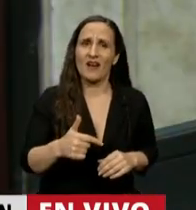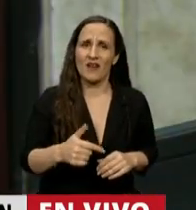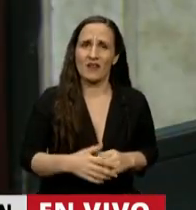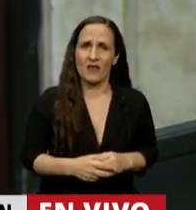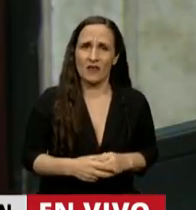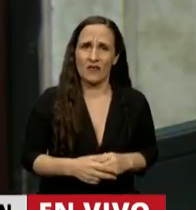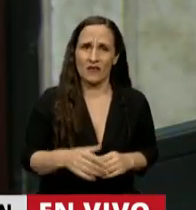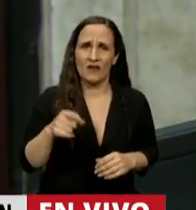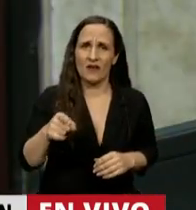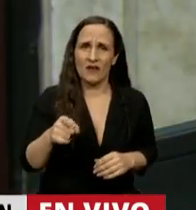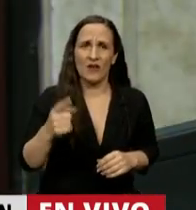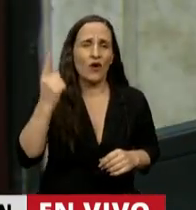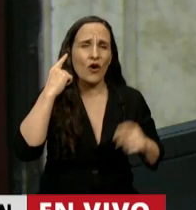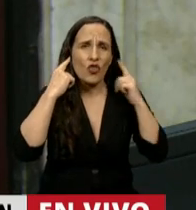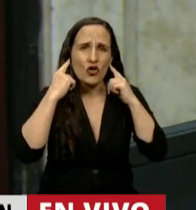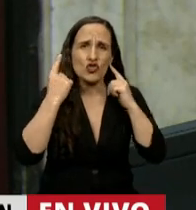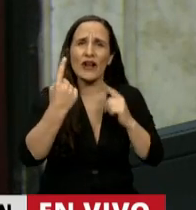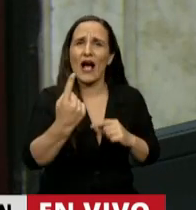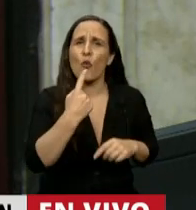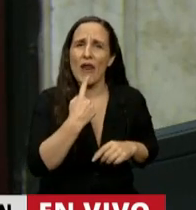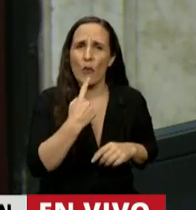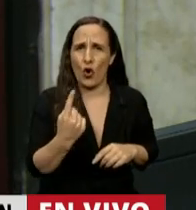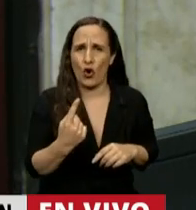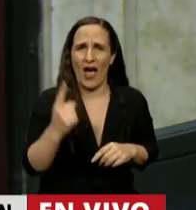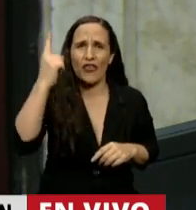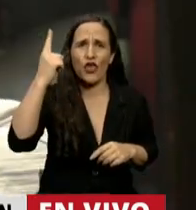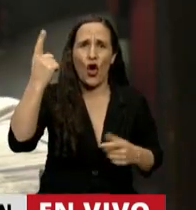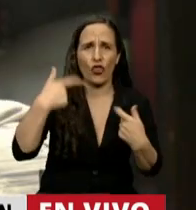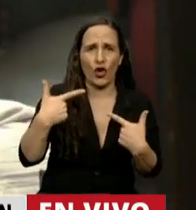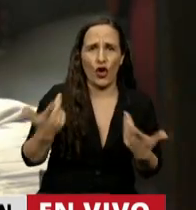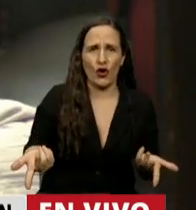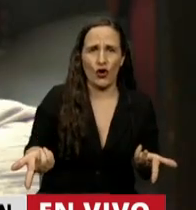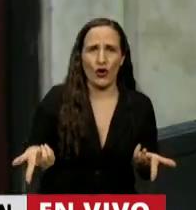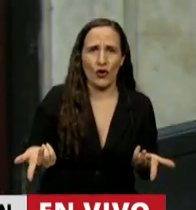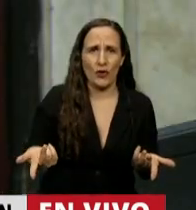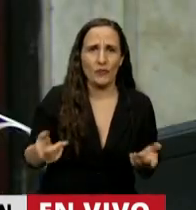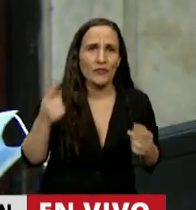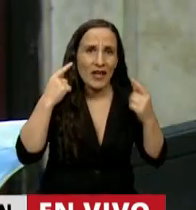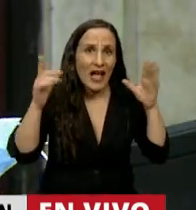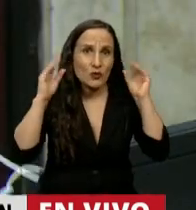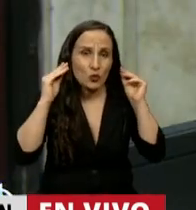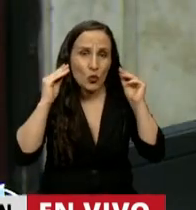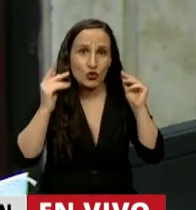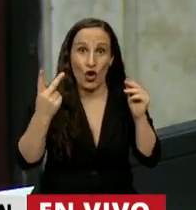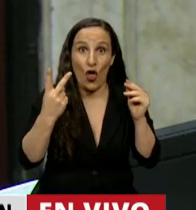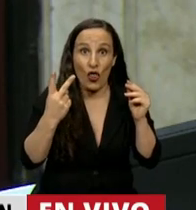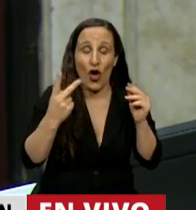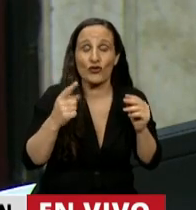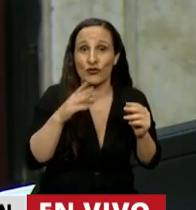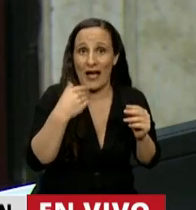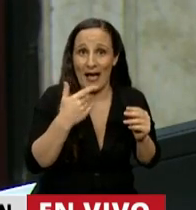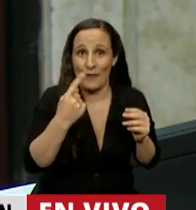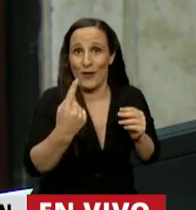Están discutiendo algo que está en las taquigráficas. A ver. Escuchar el doble de lo que se habla. Discúlpeme, diputada, les pido por